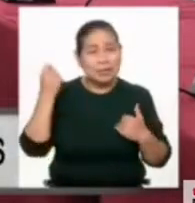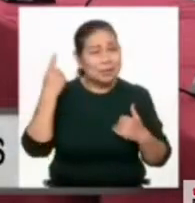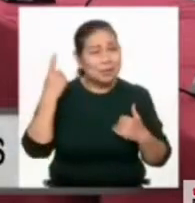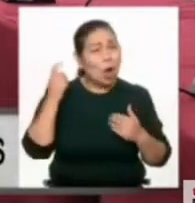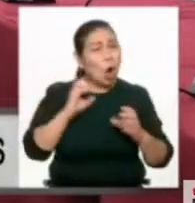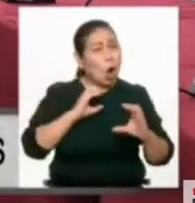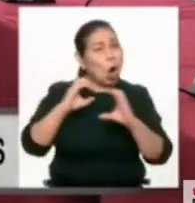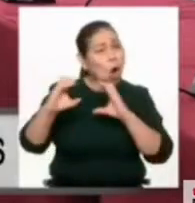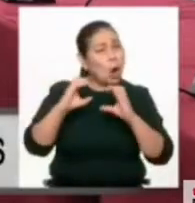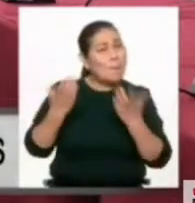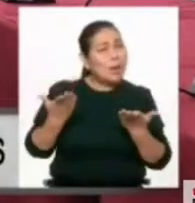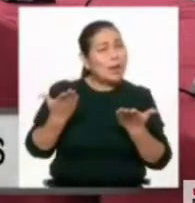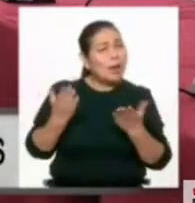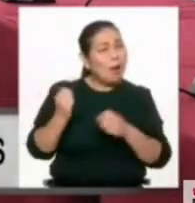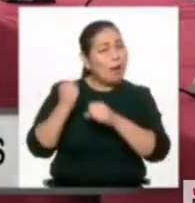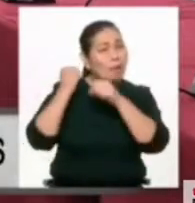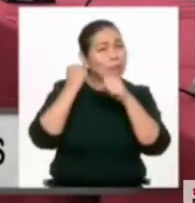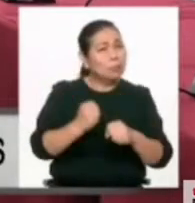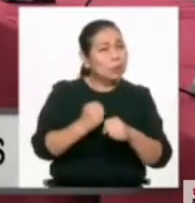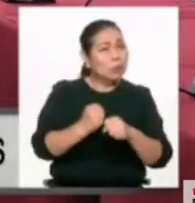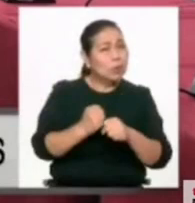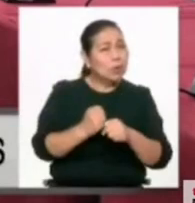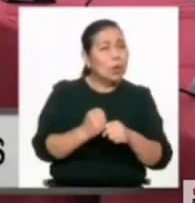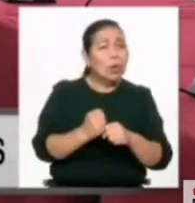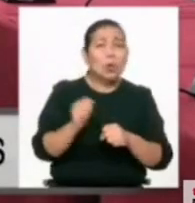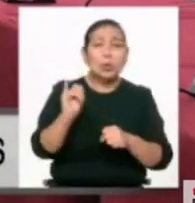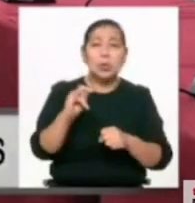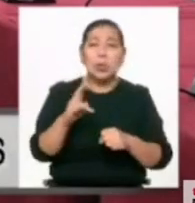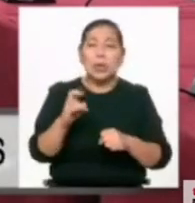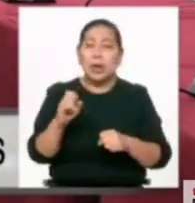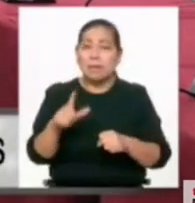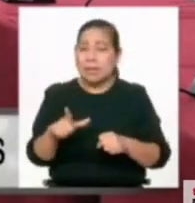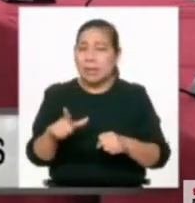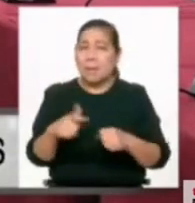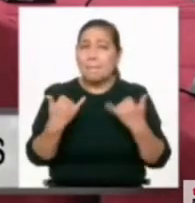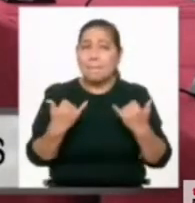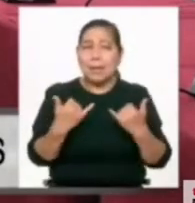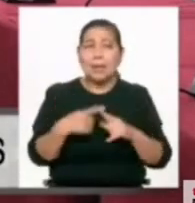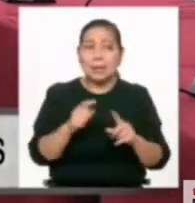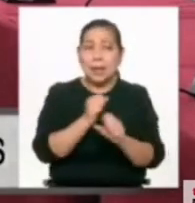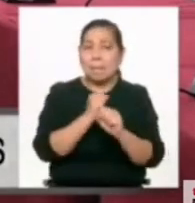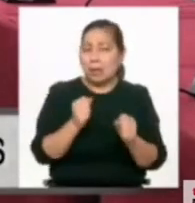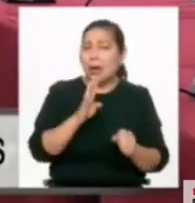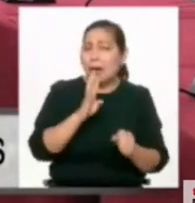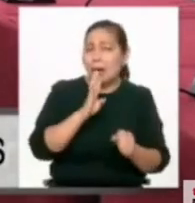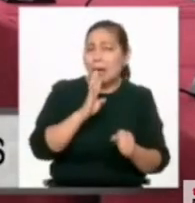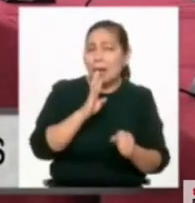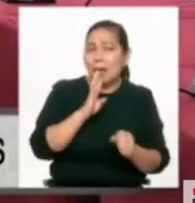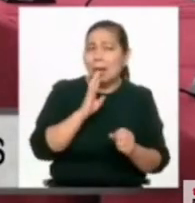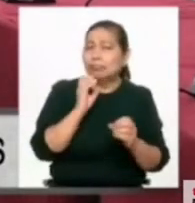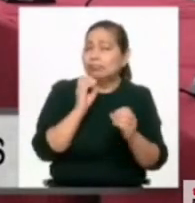se iba a conversar sobre el fortalecimiento de SUNAFIL en el Consejo de Ministros de esta mañana. ¿Se ha hablado